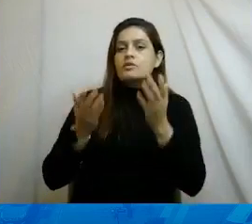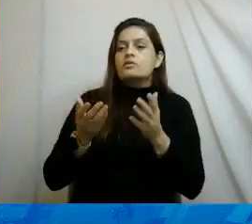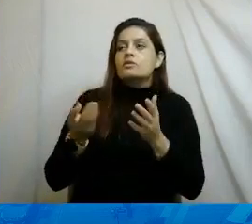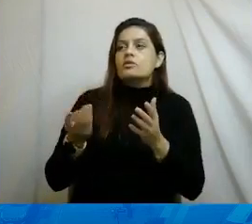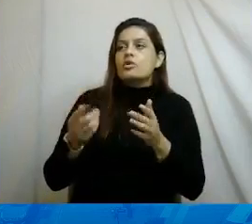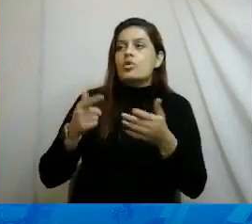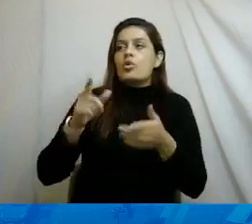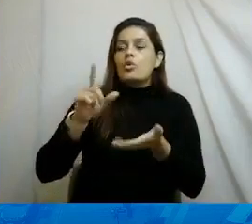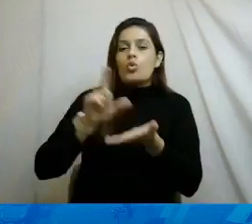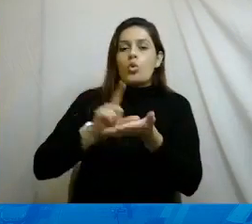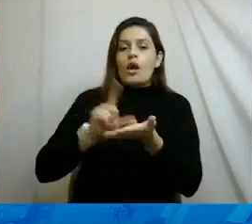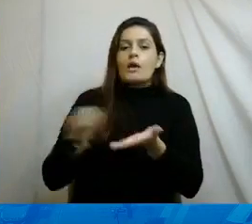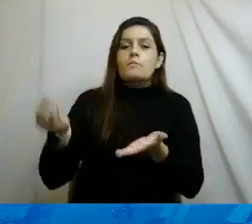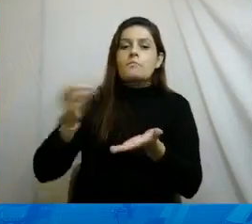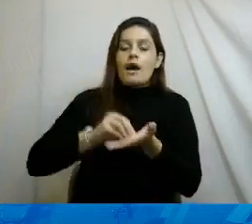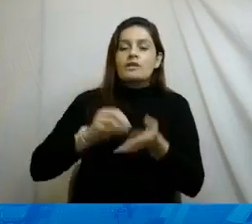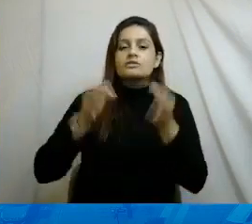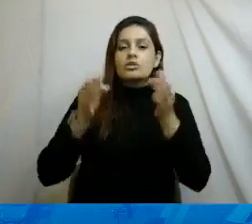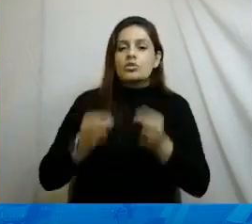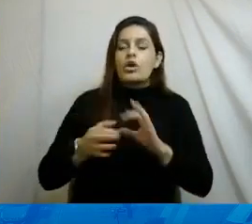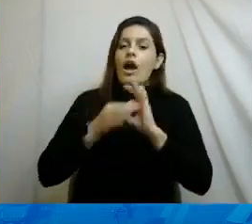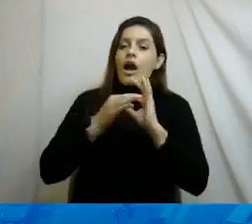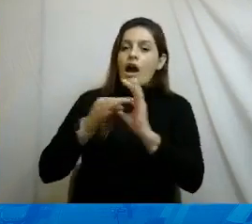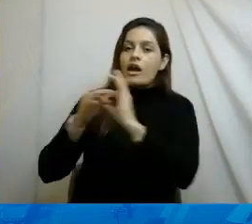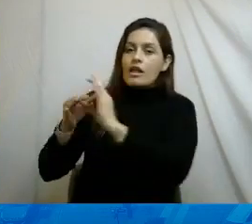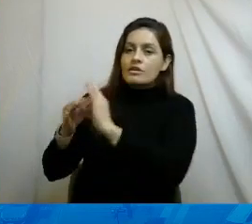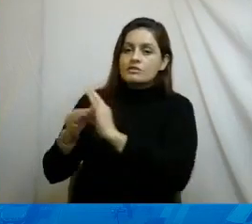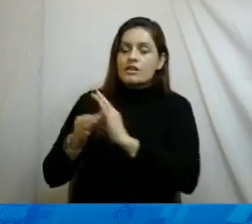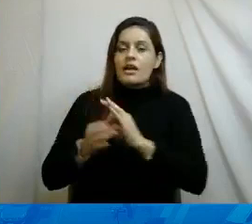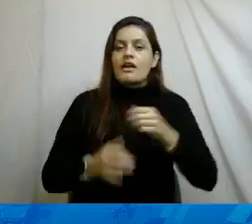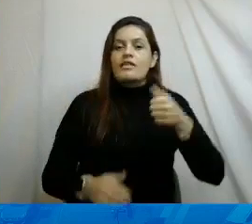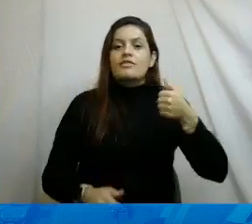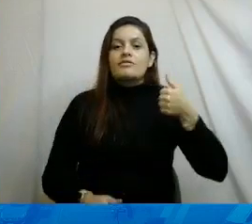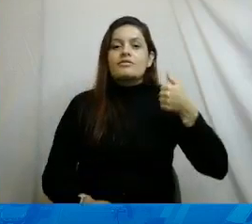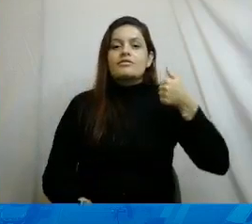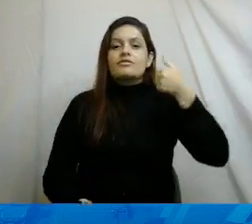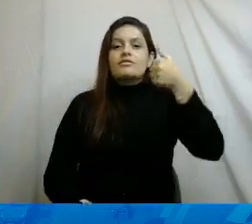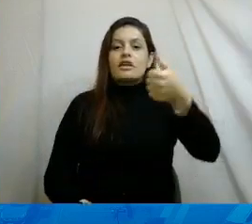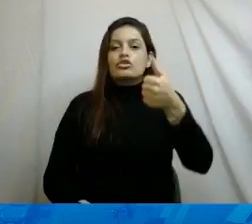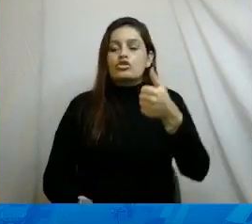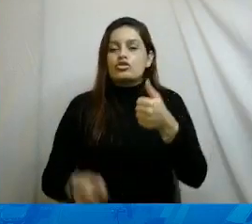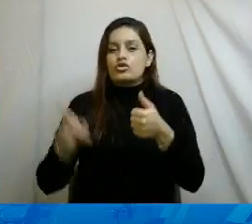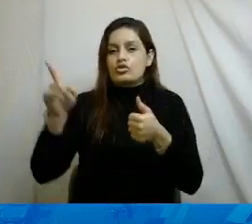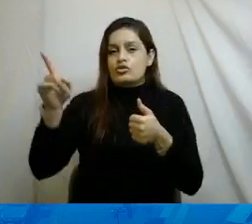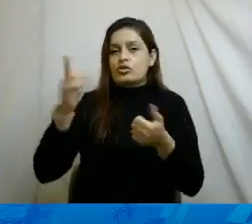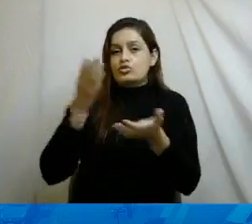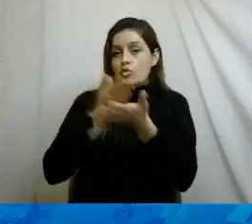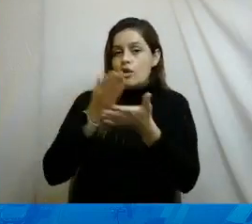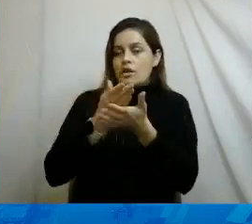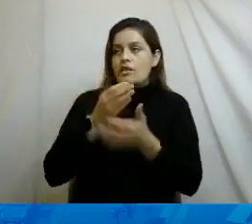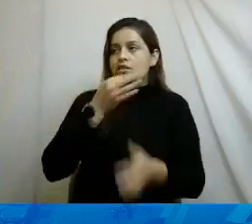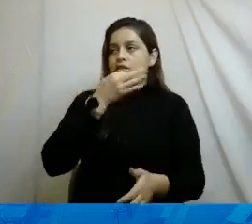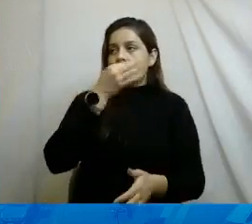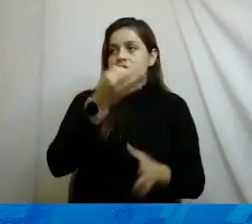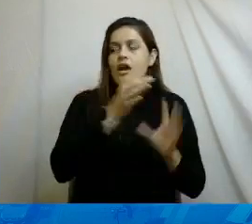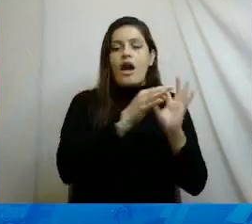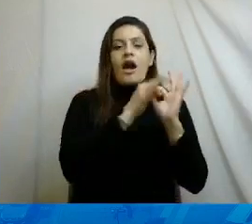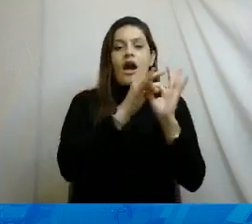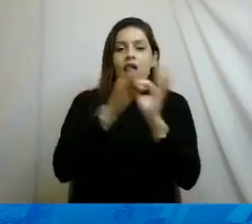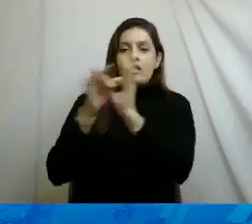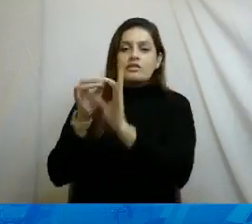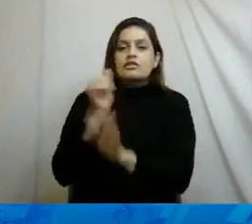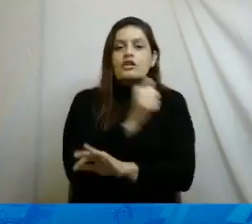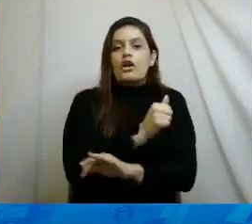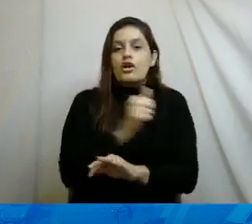Le agradecemos enormemente. Director, si quiere dar unas palabras de cierre para este punto. Agradecer a todos y todas los presentes el día de hoy